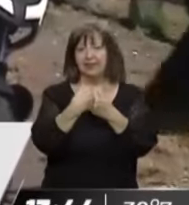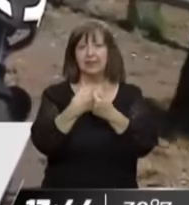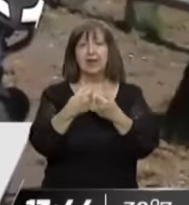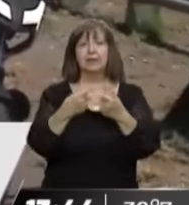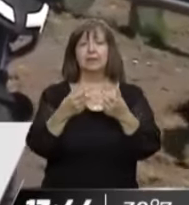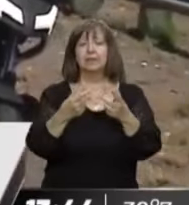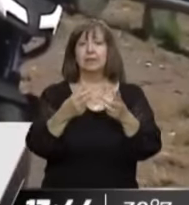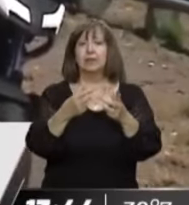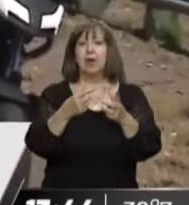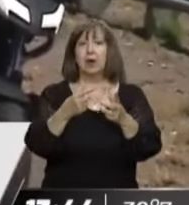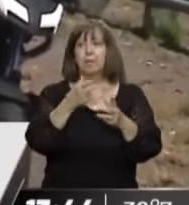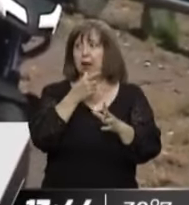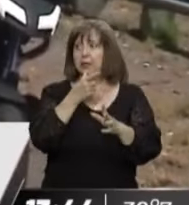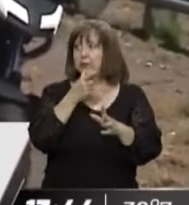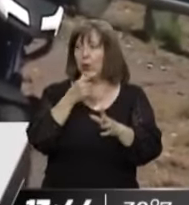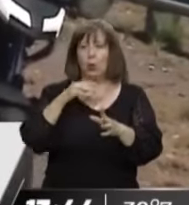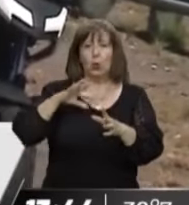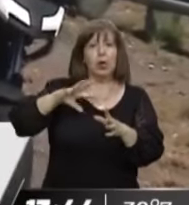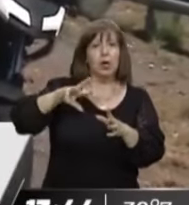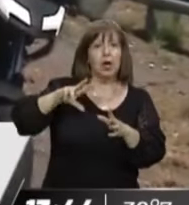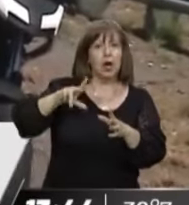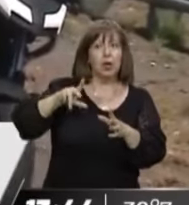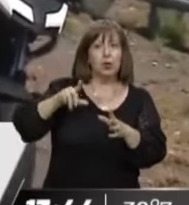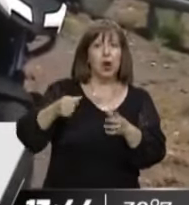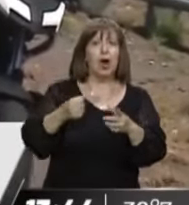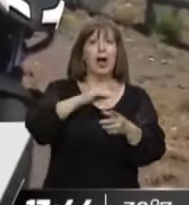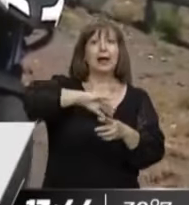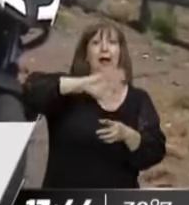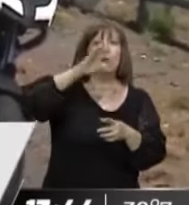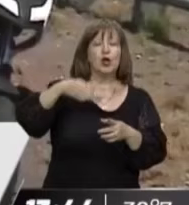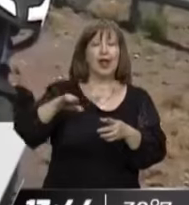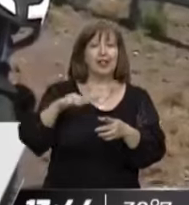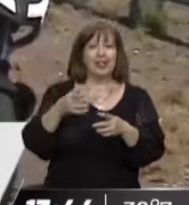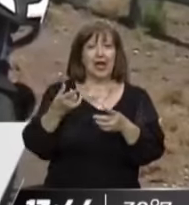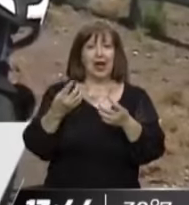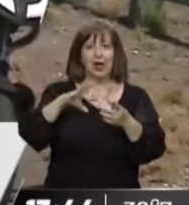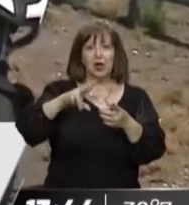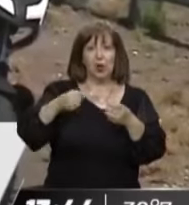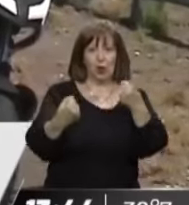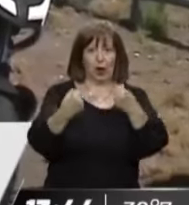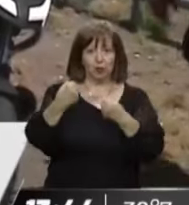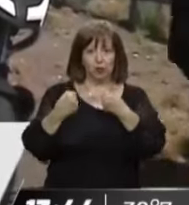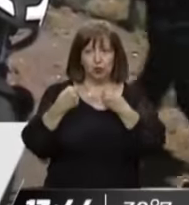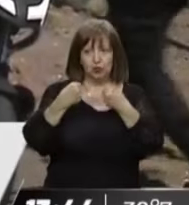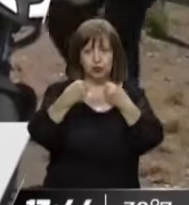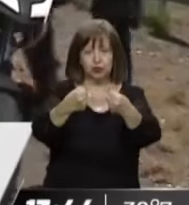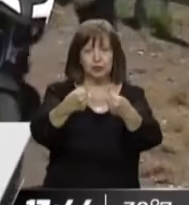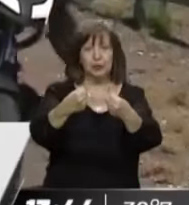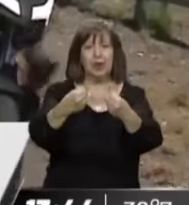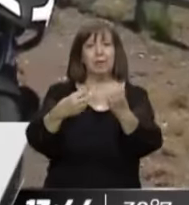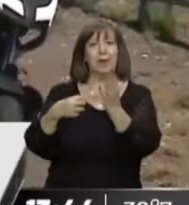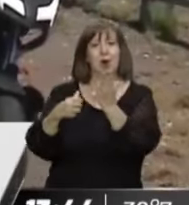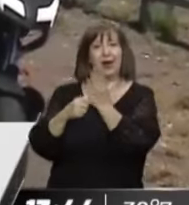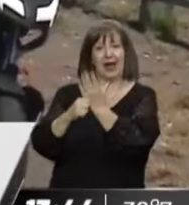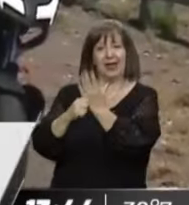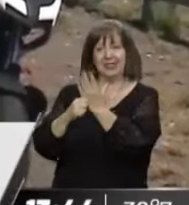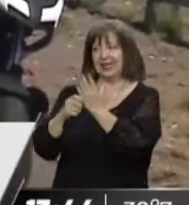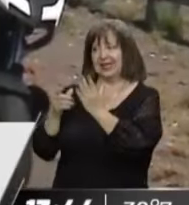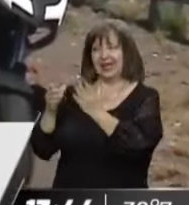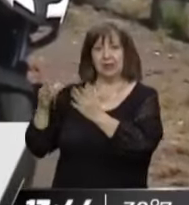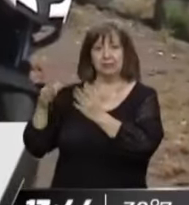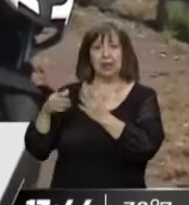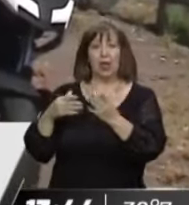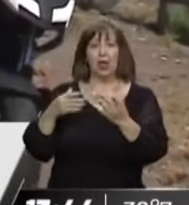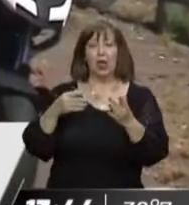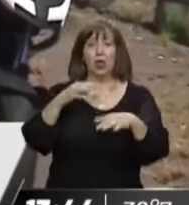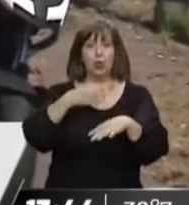un ladrón concretamente robó una camioneta en una carnicería, se dirigió, cuando iba saliendo de la carnicería, el